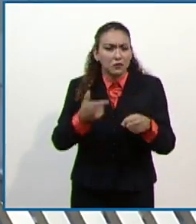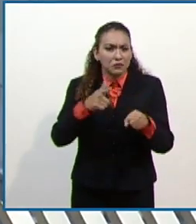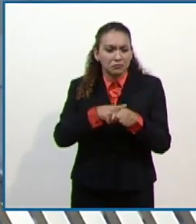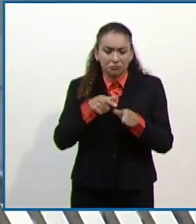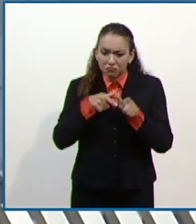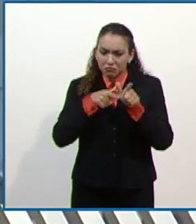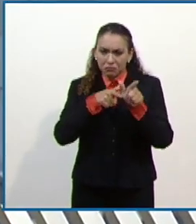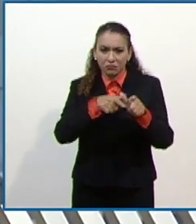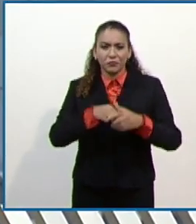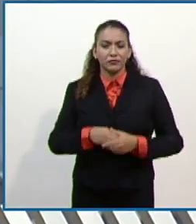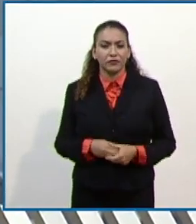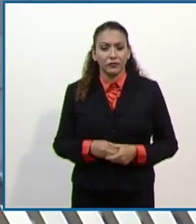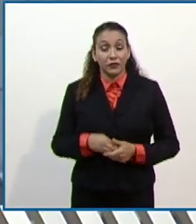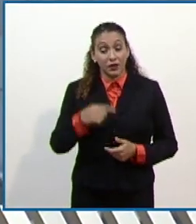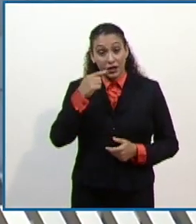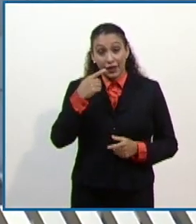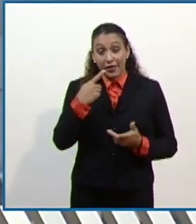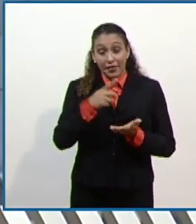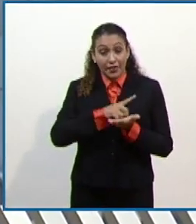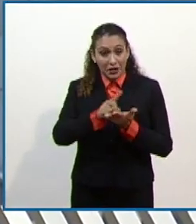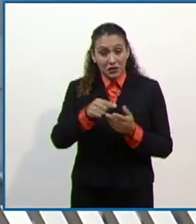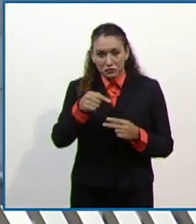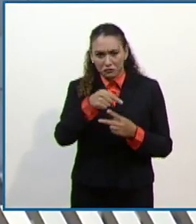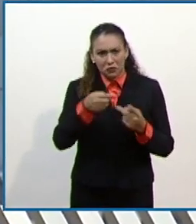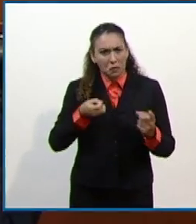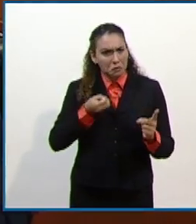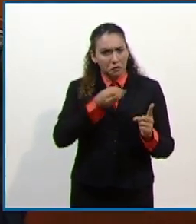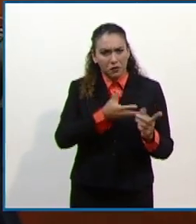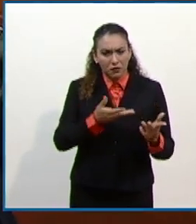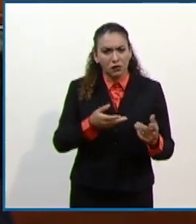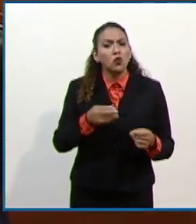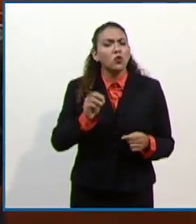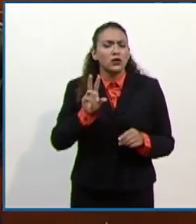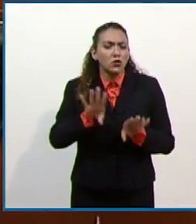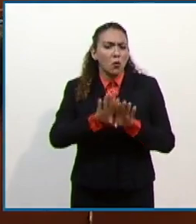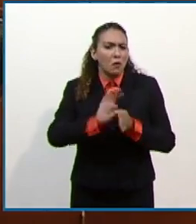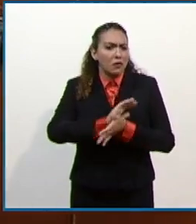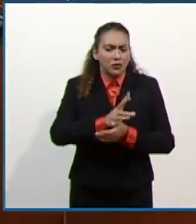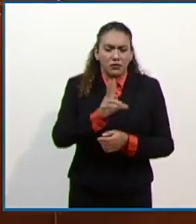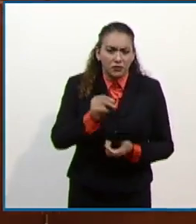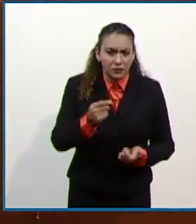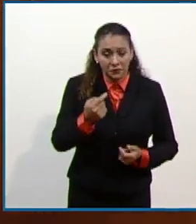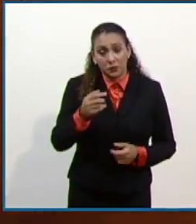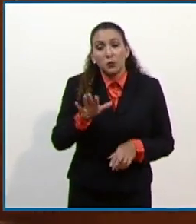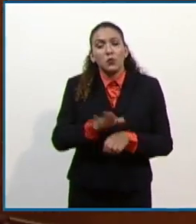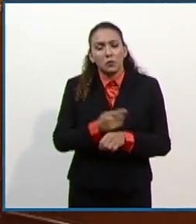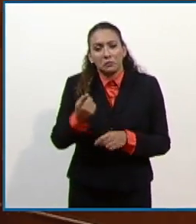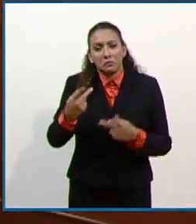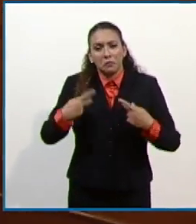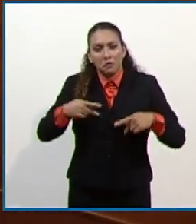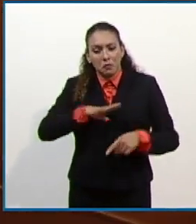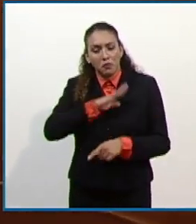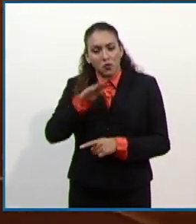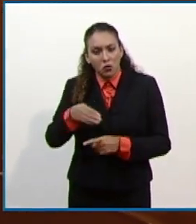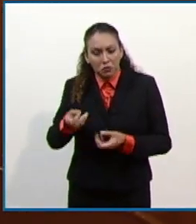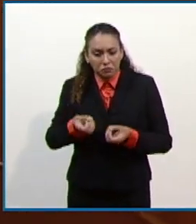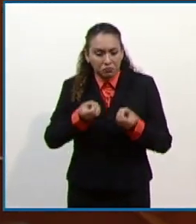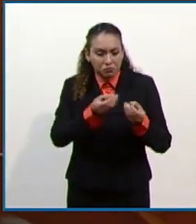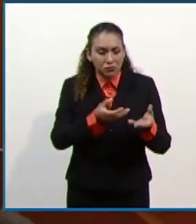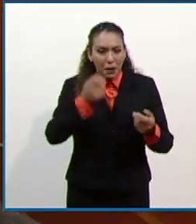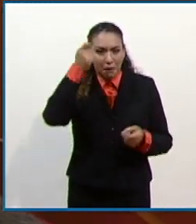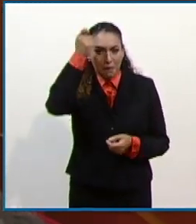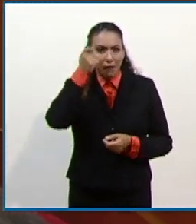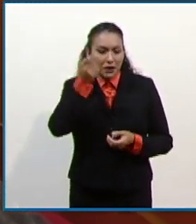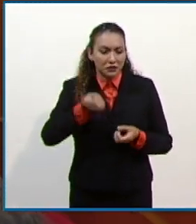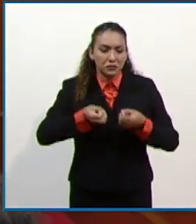La sala indicó que ambos derechos no son antagónicos ni excluyentes, pues la conjunción de los beneficios derivados del nuevo empleo y de la pensión